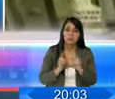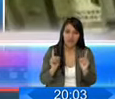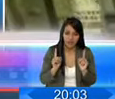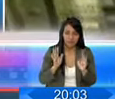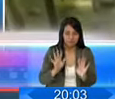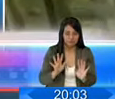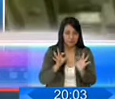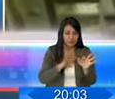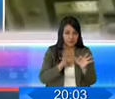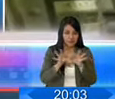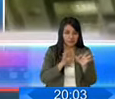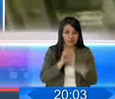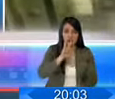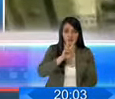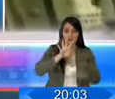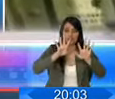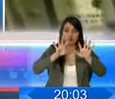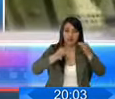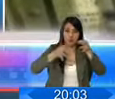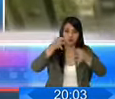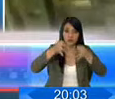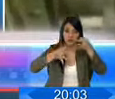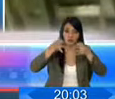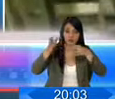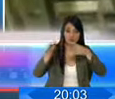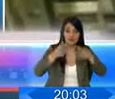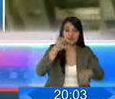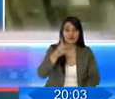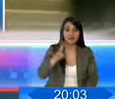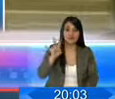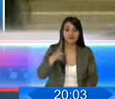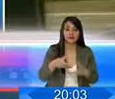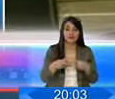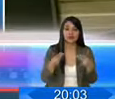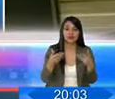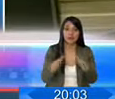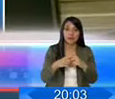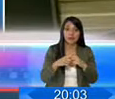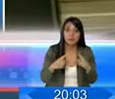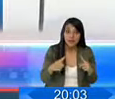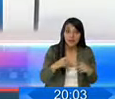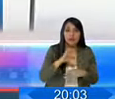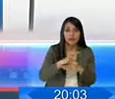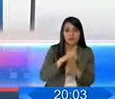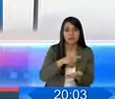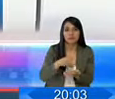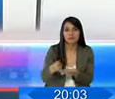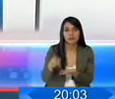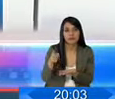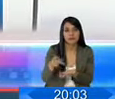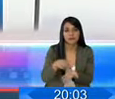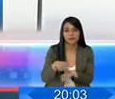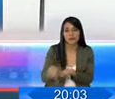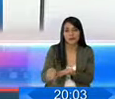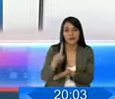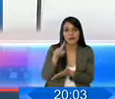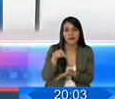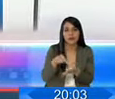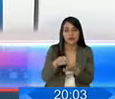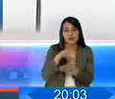adicional, María Fernanda, que de los 29 litigios, 17 se solucionaron, pero al final el país terminó pagando más o menos